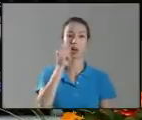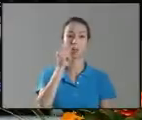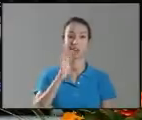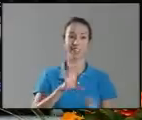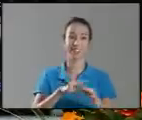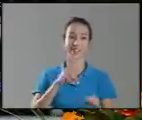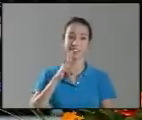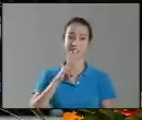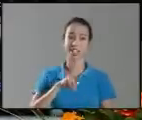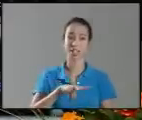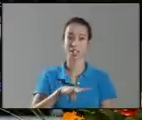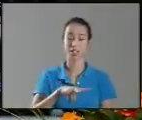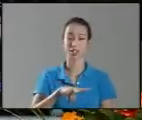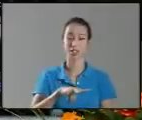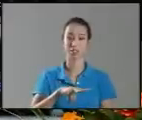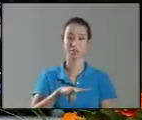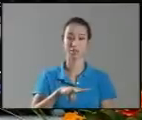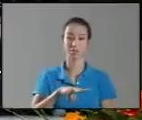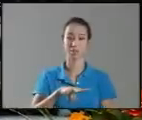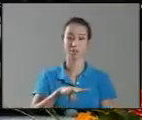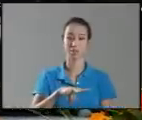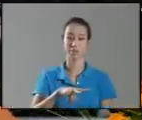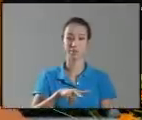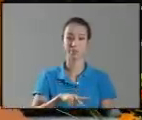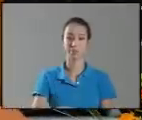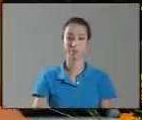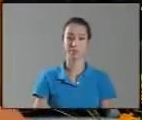Voy a guardar mi palabra.